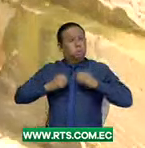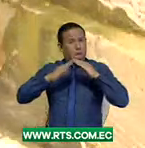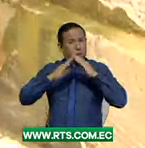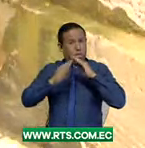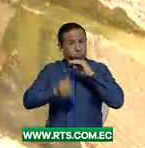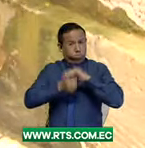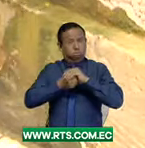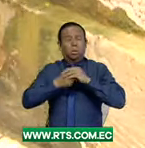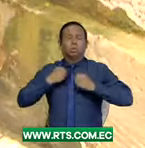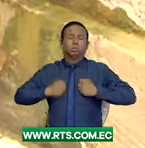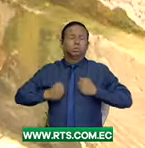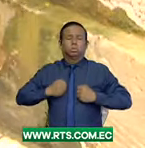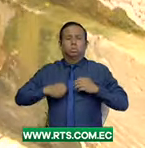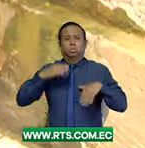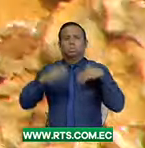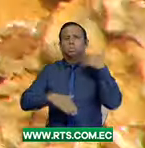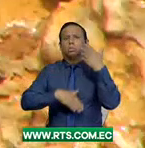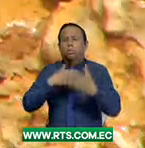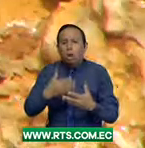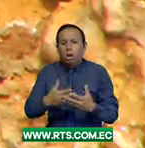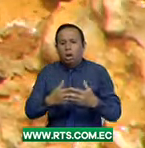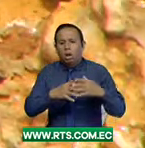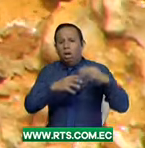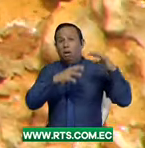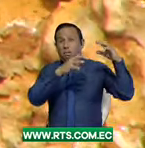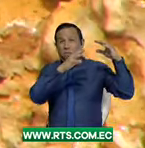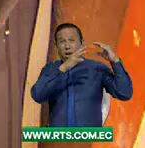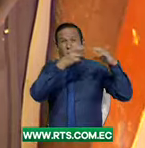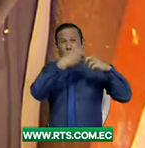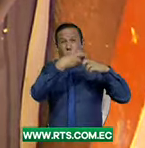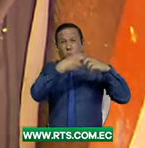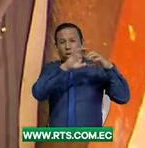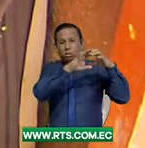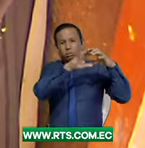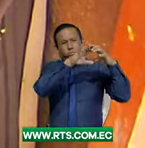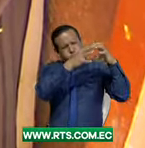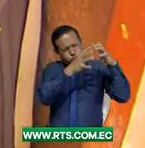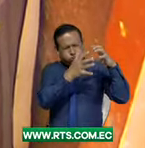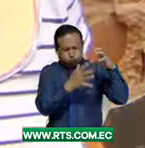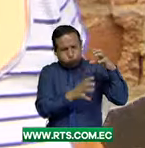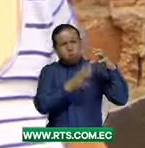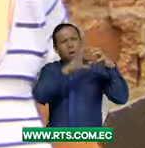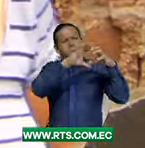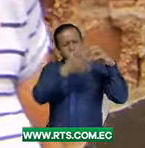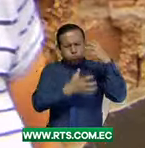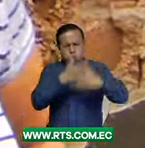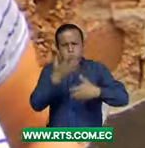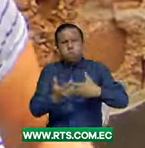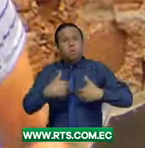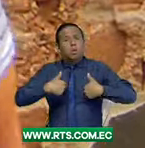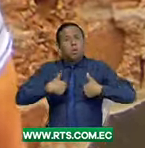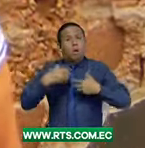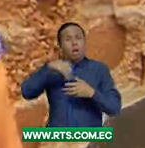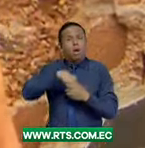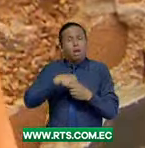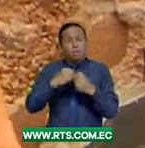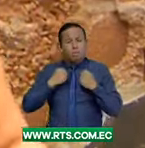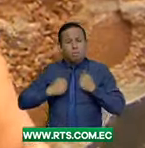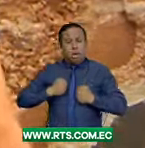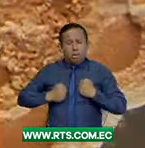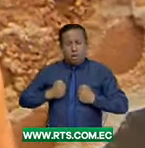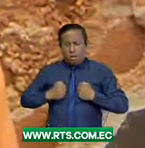avalancha casi la deja sin aliento. Prácticamente me quedé bloqueada en el baño porque no sabía qué hacer. Entonces